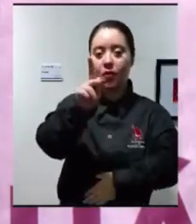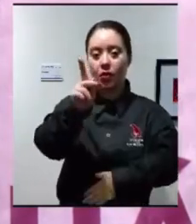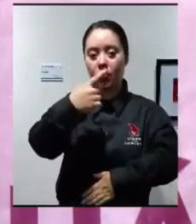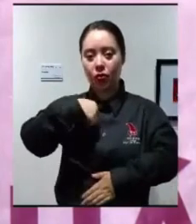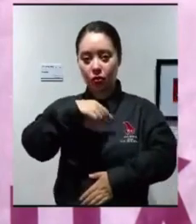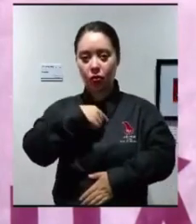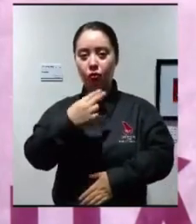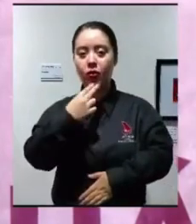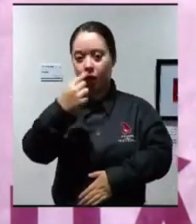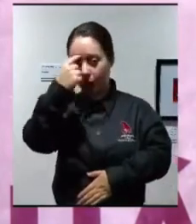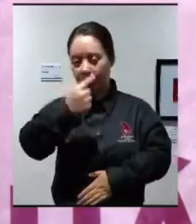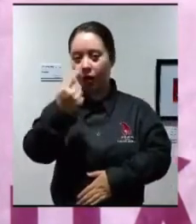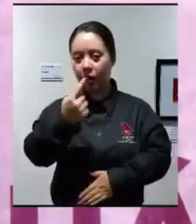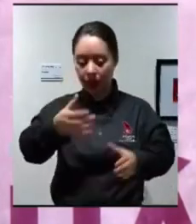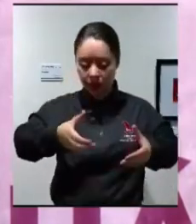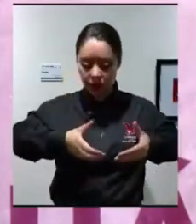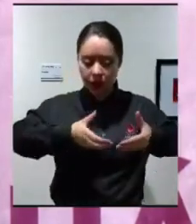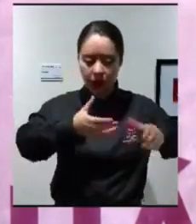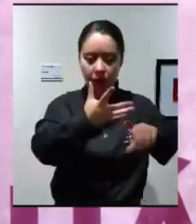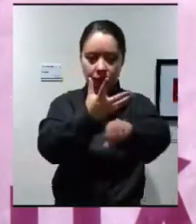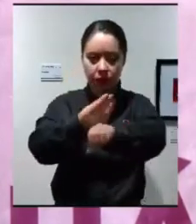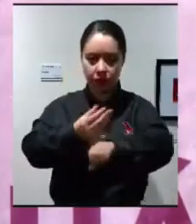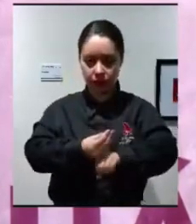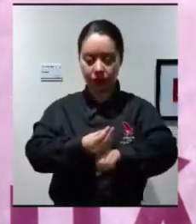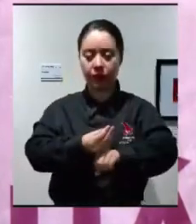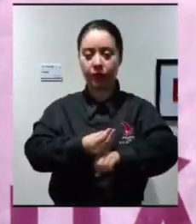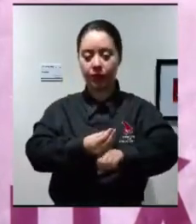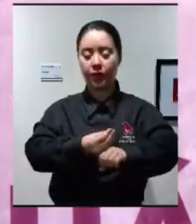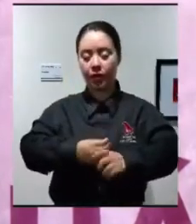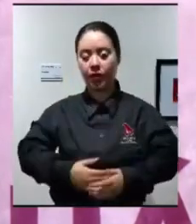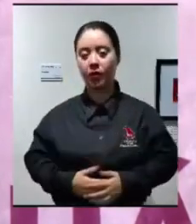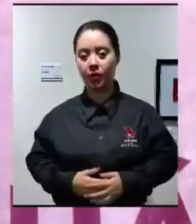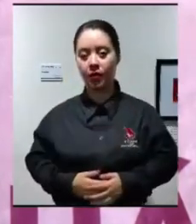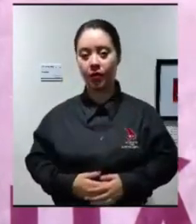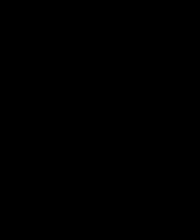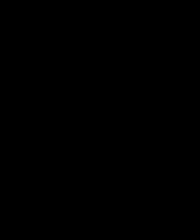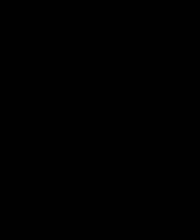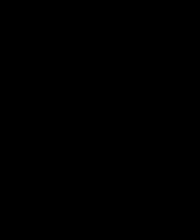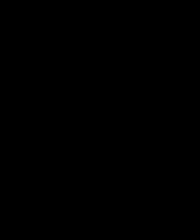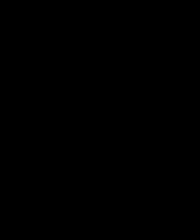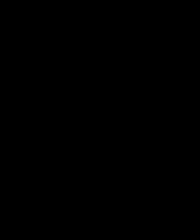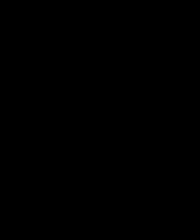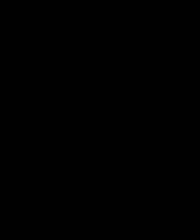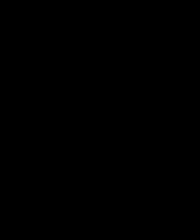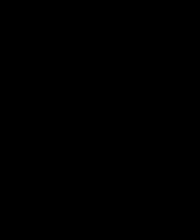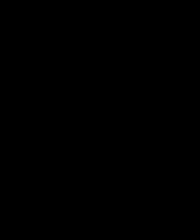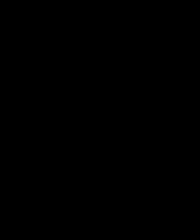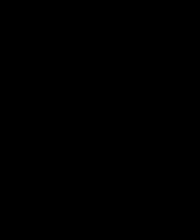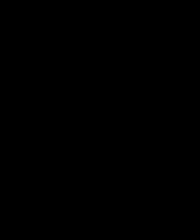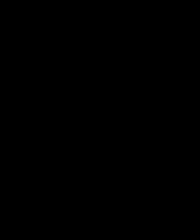nuestra ciudad y eso es un beneficio el tema del Repuve entonces pues hay mucho que destacar